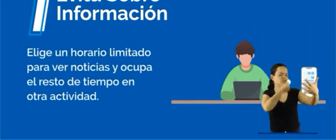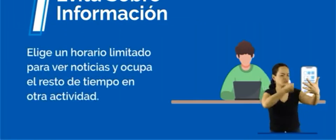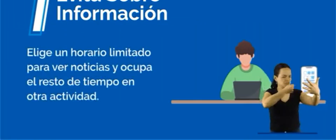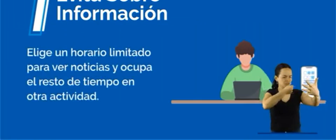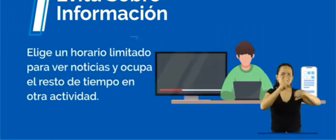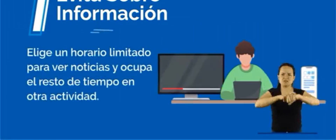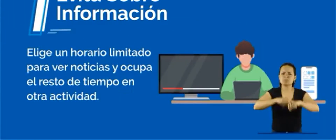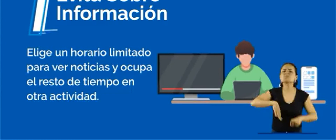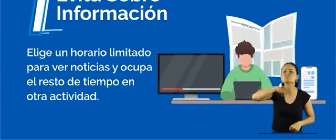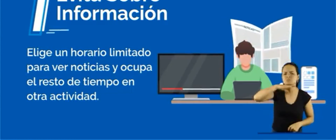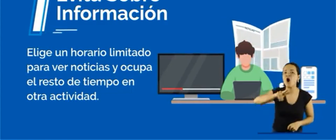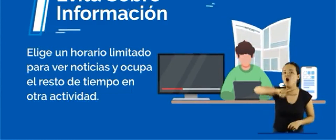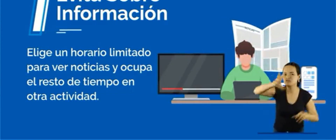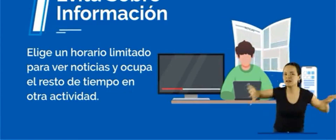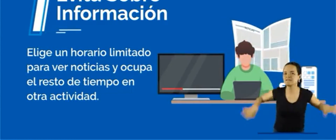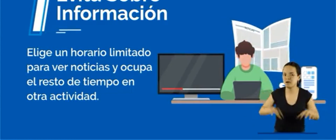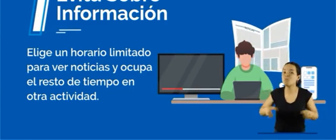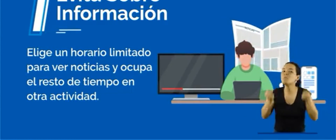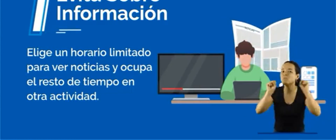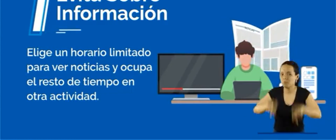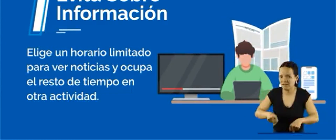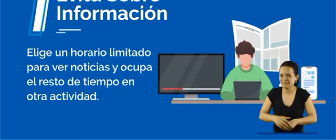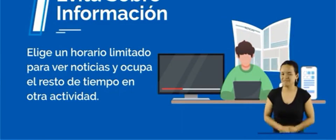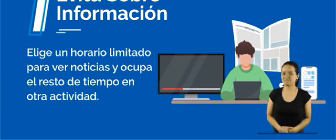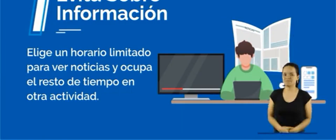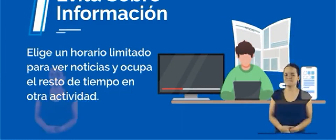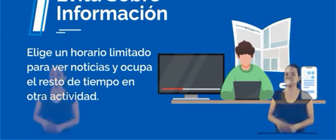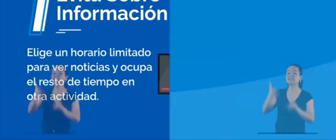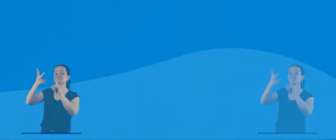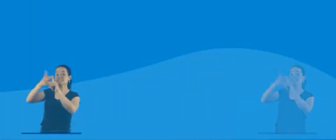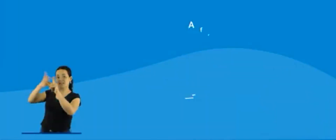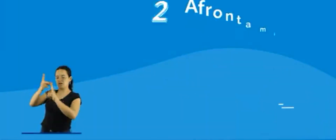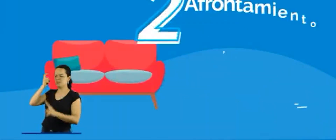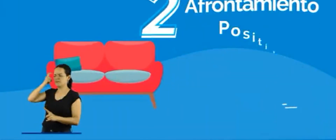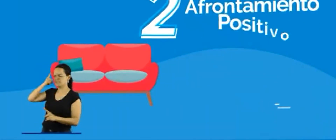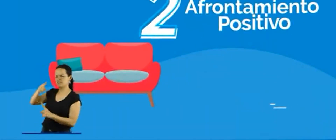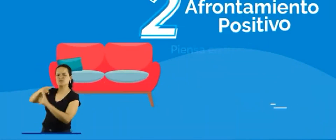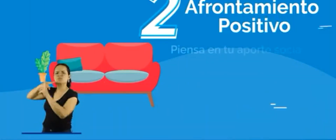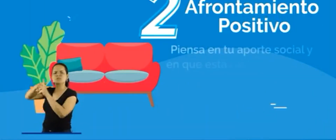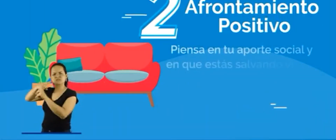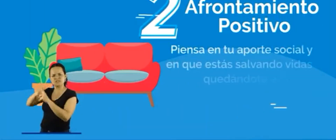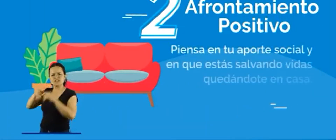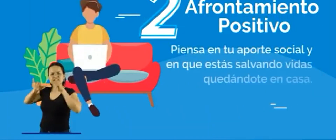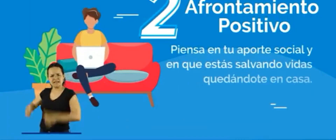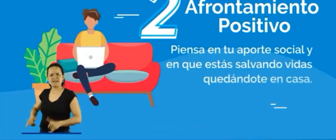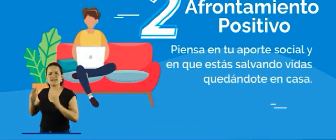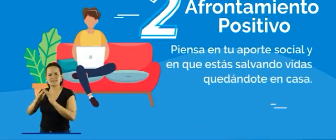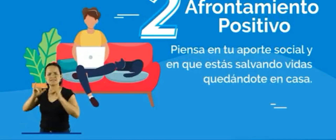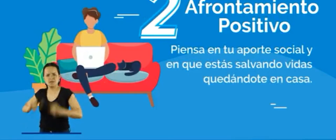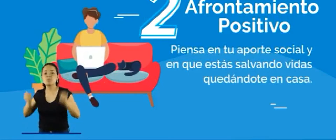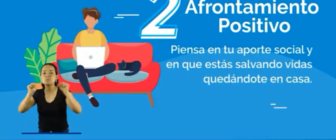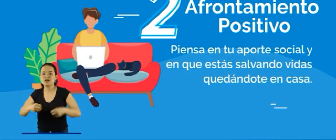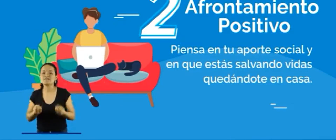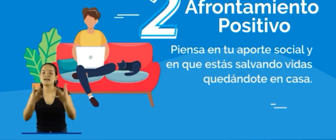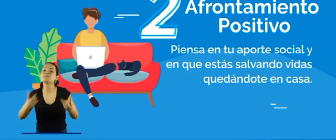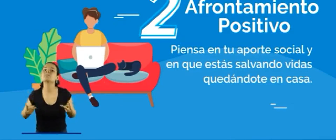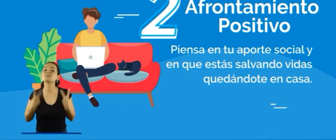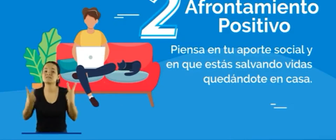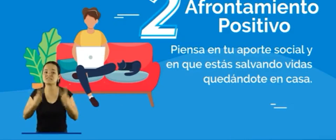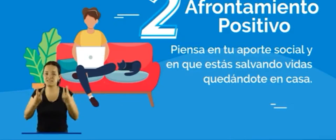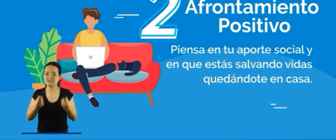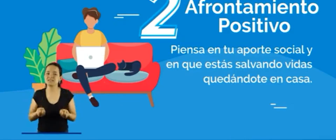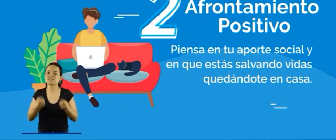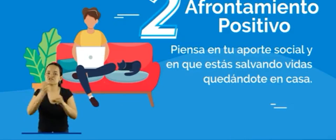horario limitado para ver noticias y ocupe el resto de tiempo en otra actividad. Afrontamiento positivo. Piensa en tu aporte social y en que estás